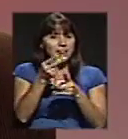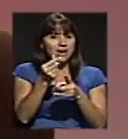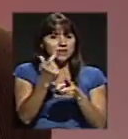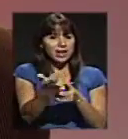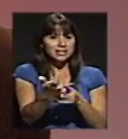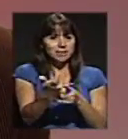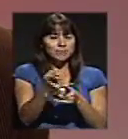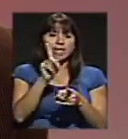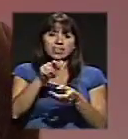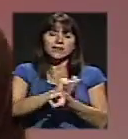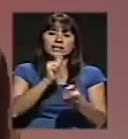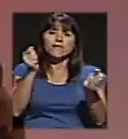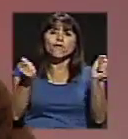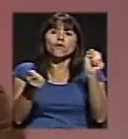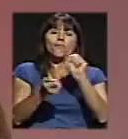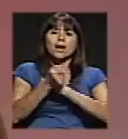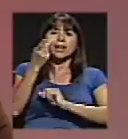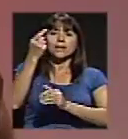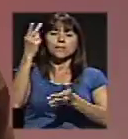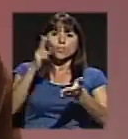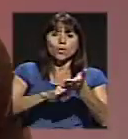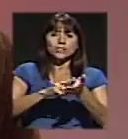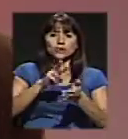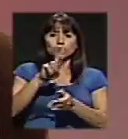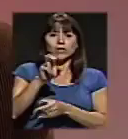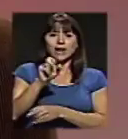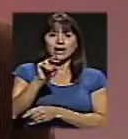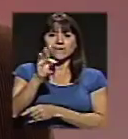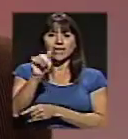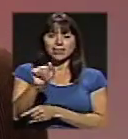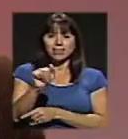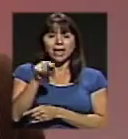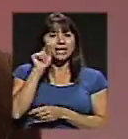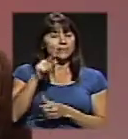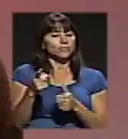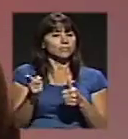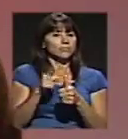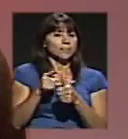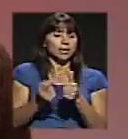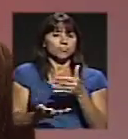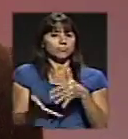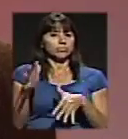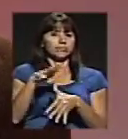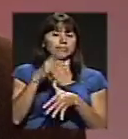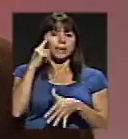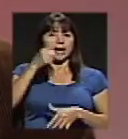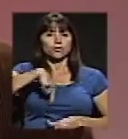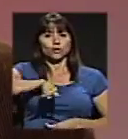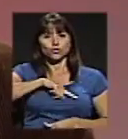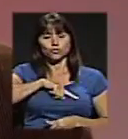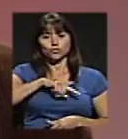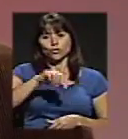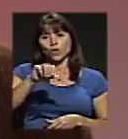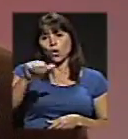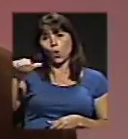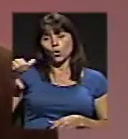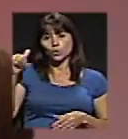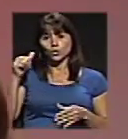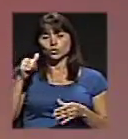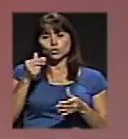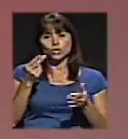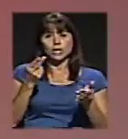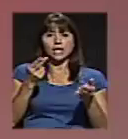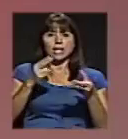ley del impuesto sobre la renta. Esa sería la primera prioridad en reforma fiscal para nosotros. Y otros impuestos que